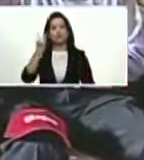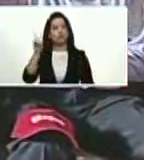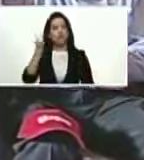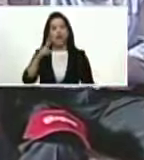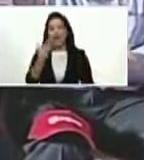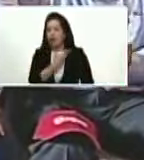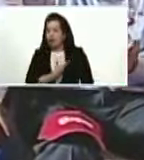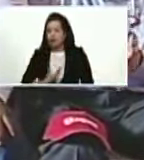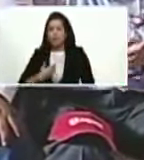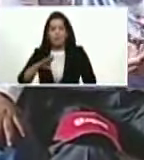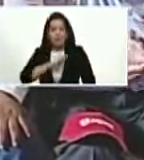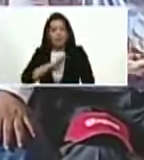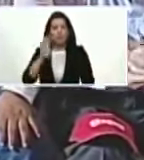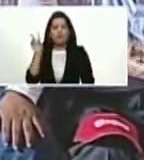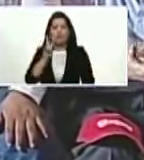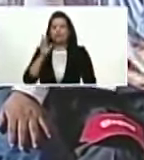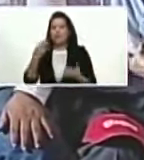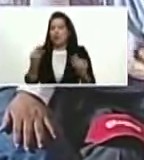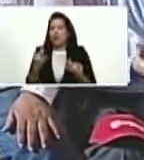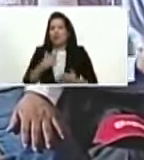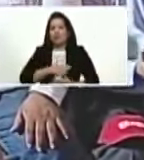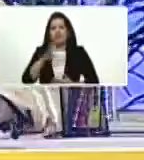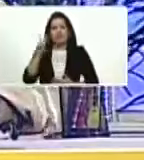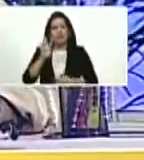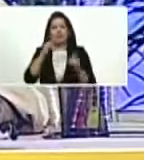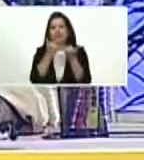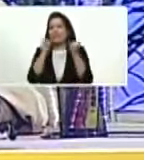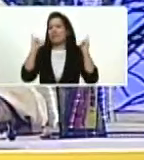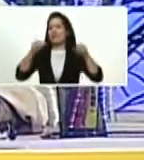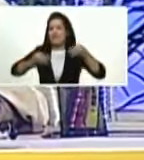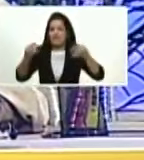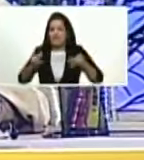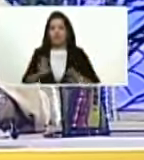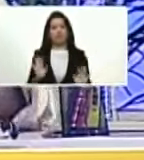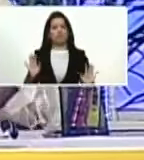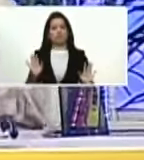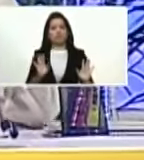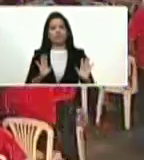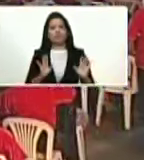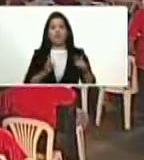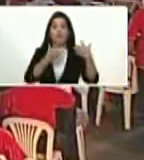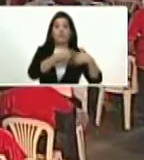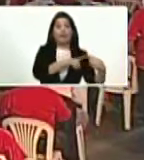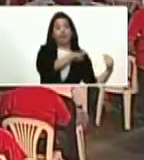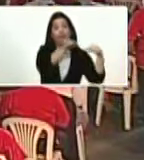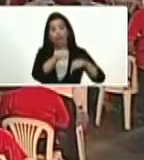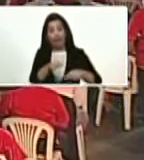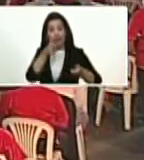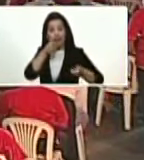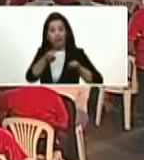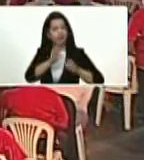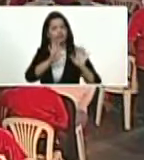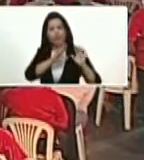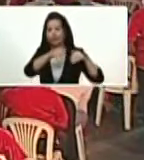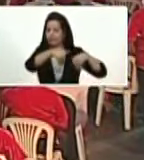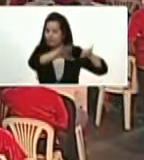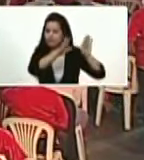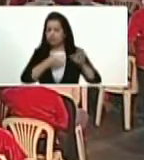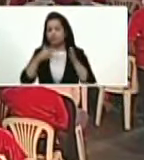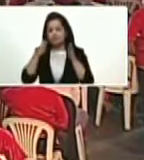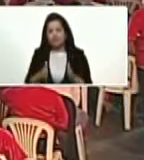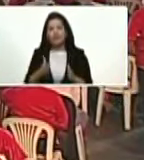nuestro, libre, libre, independiente. Eso sí es libre de verdad. Son las decisiones que hay que ir,